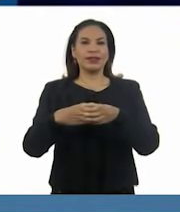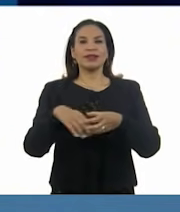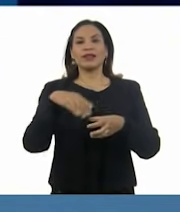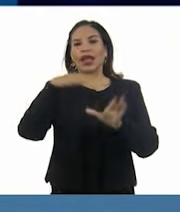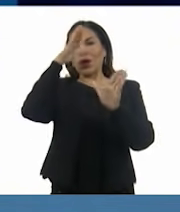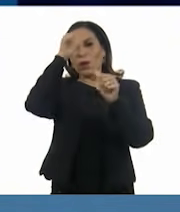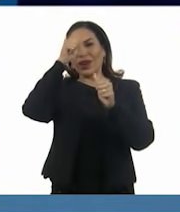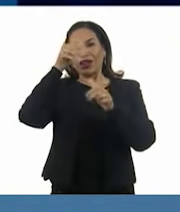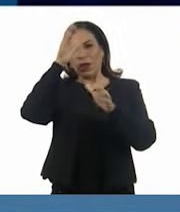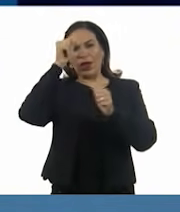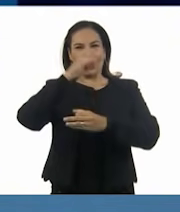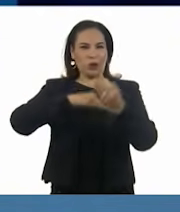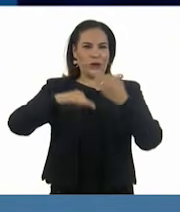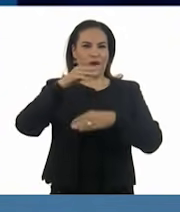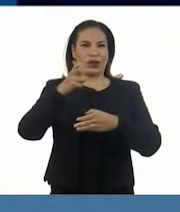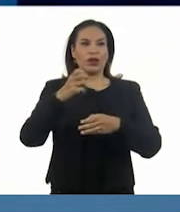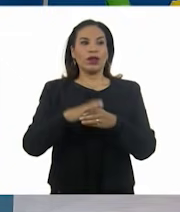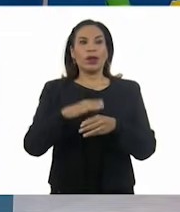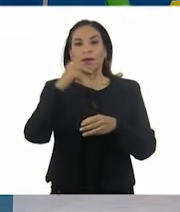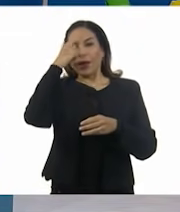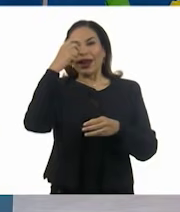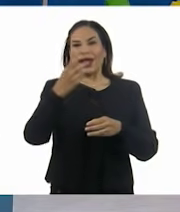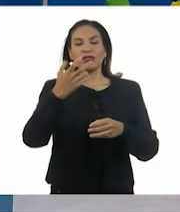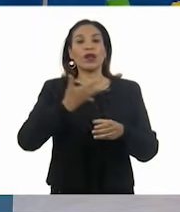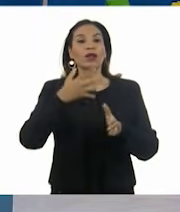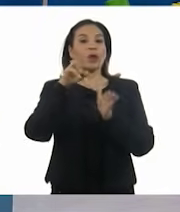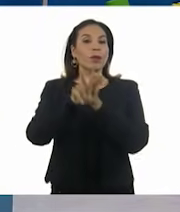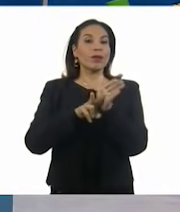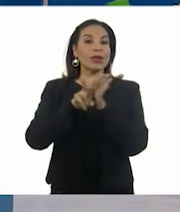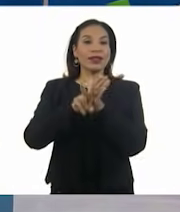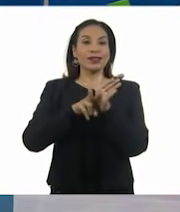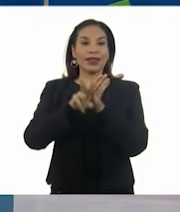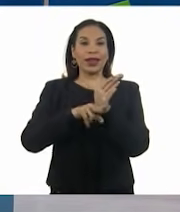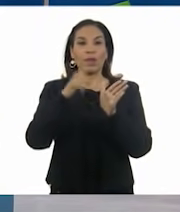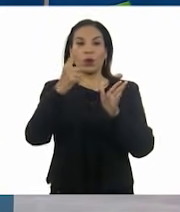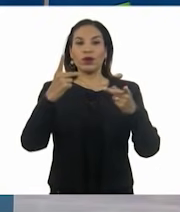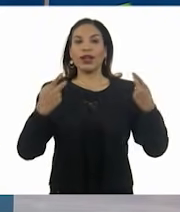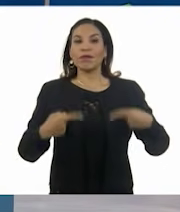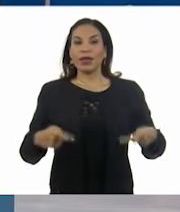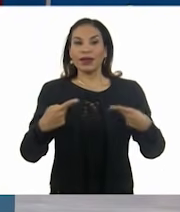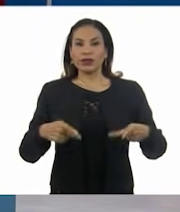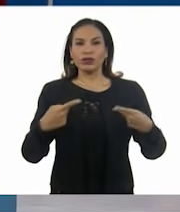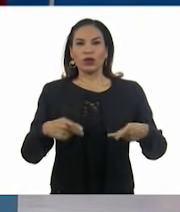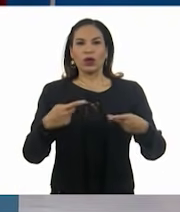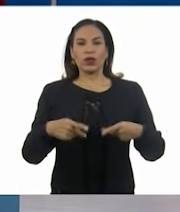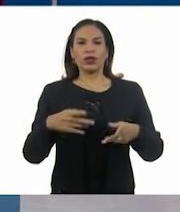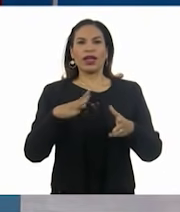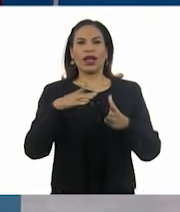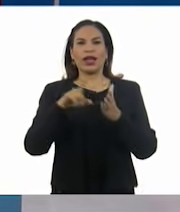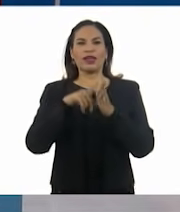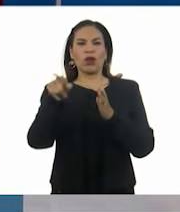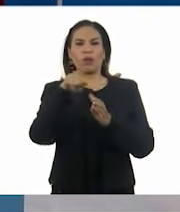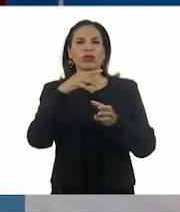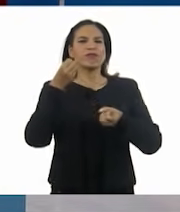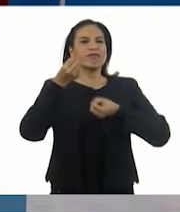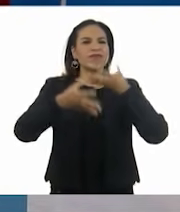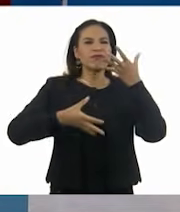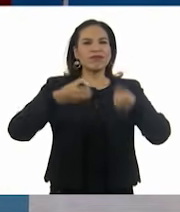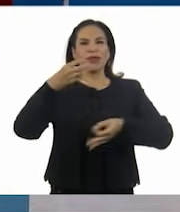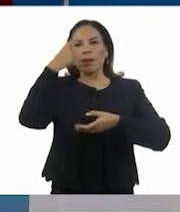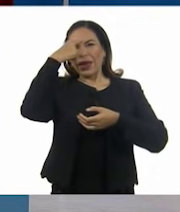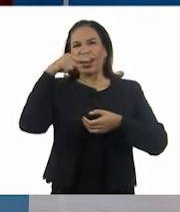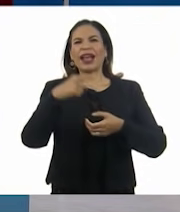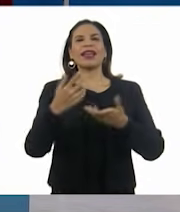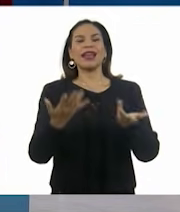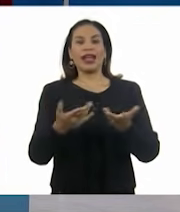acuerdísimo. Y bueno, para eso tengo un video de una persona que está poniendo su granito de arena para